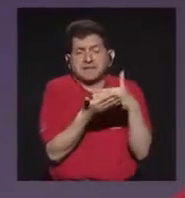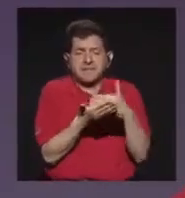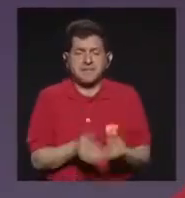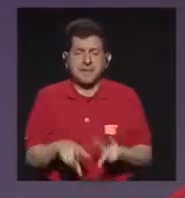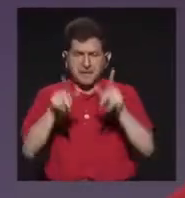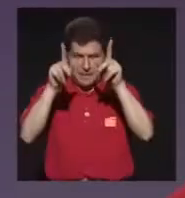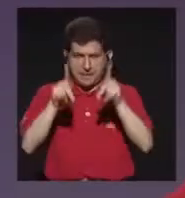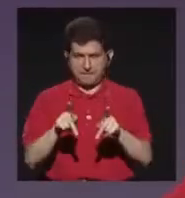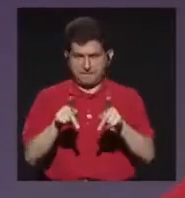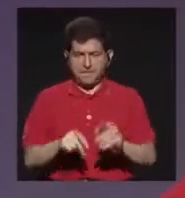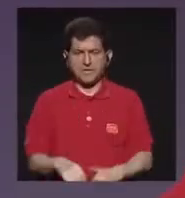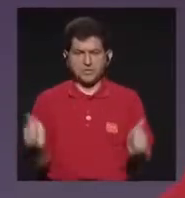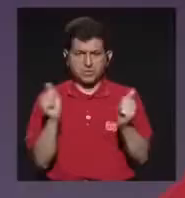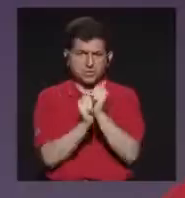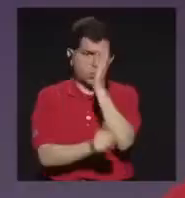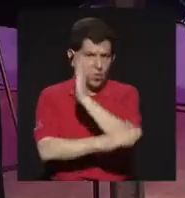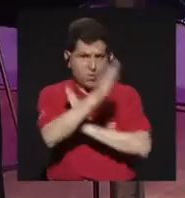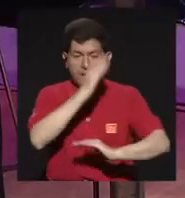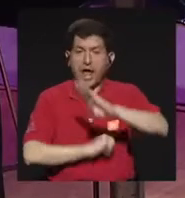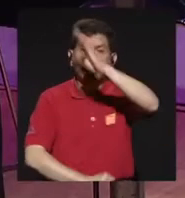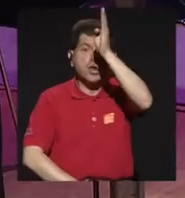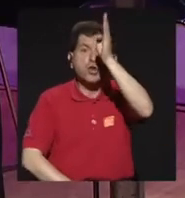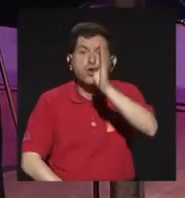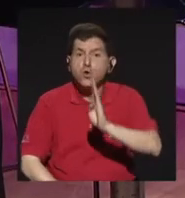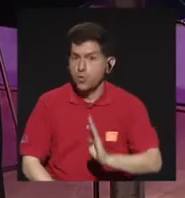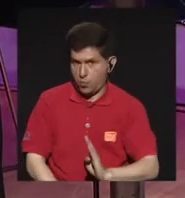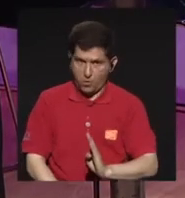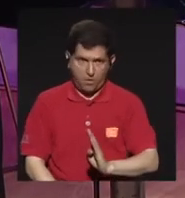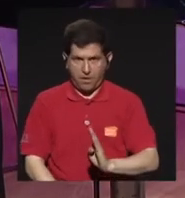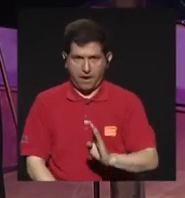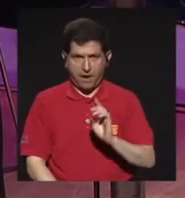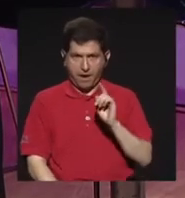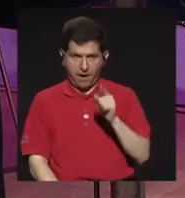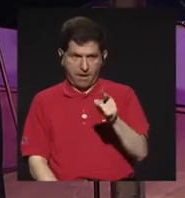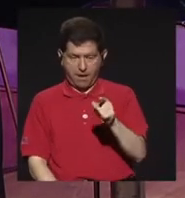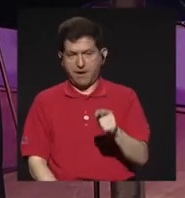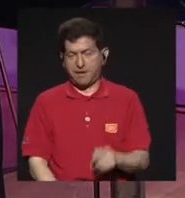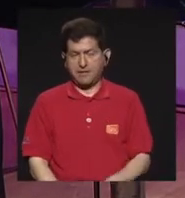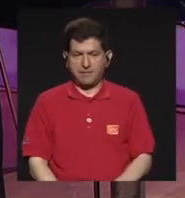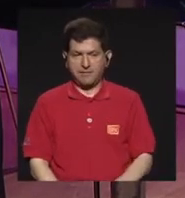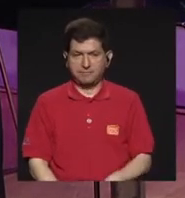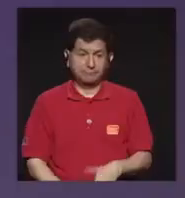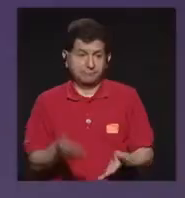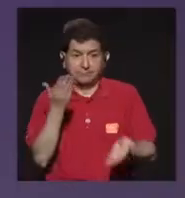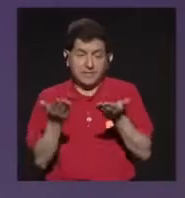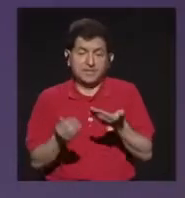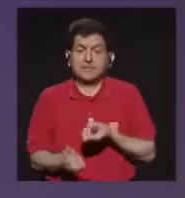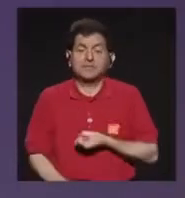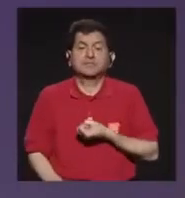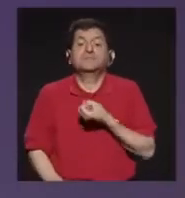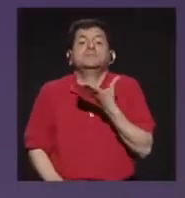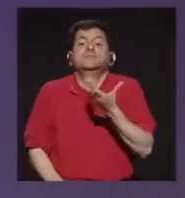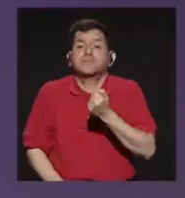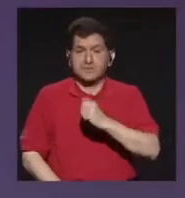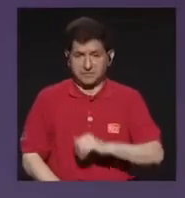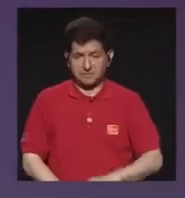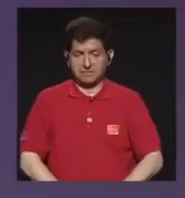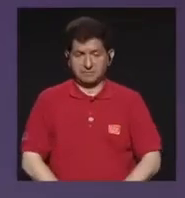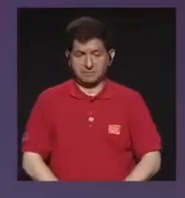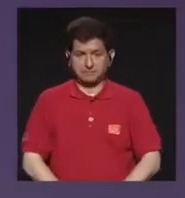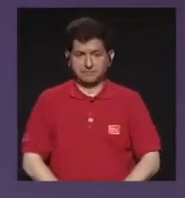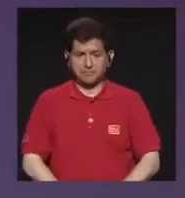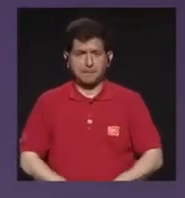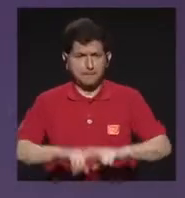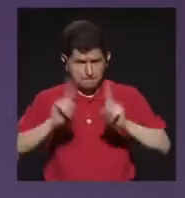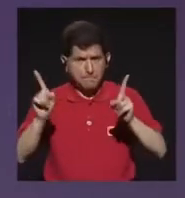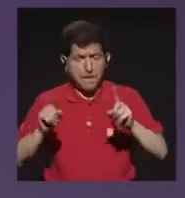la persona con discapacidad nunca, ¿verdad? Como dicen, ¿verdad? Nunca manifieste. Entonces,